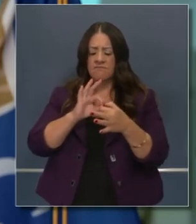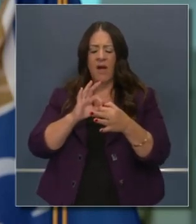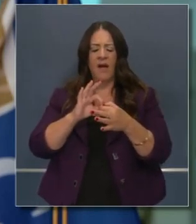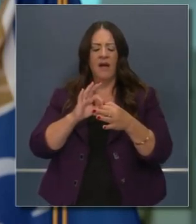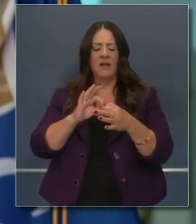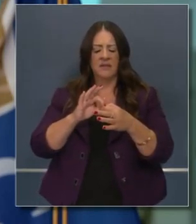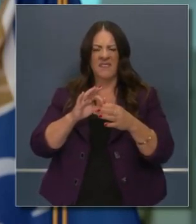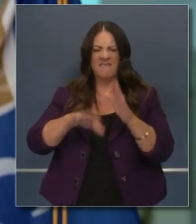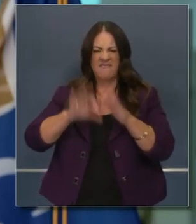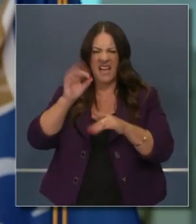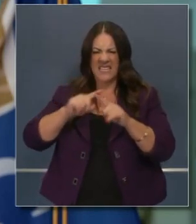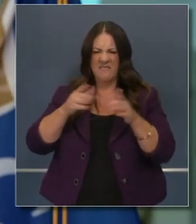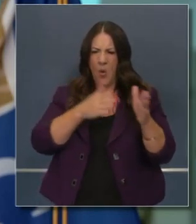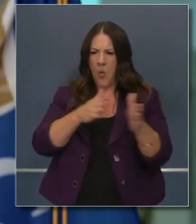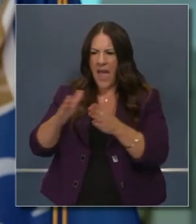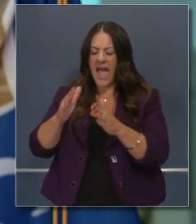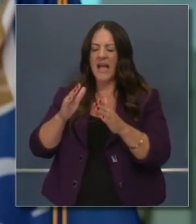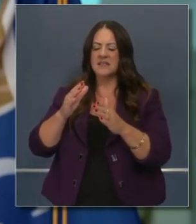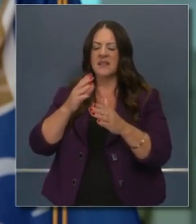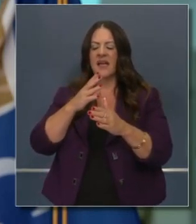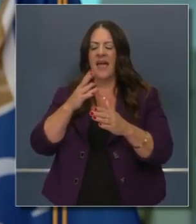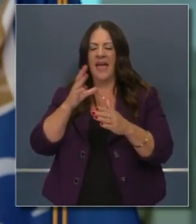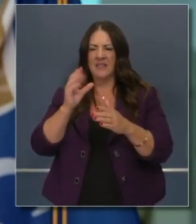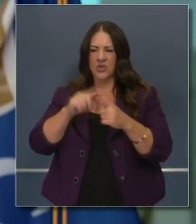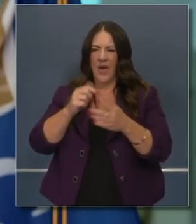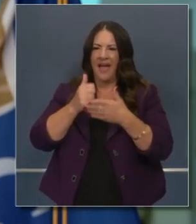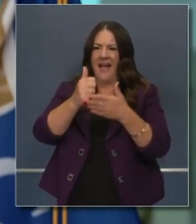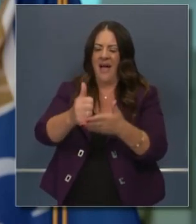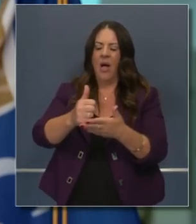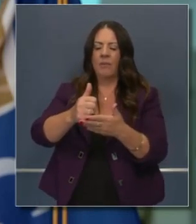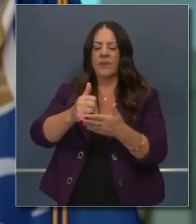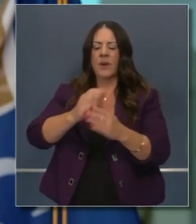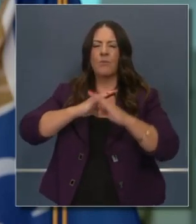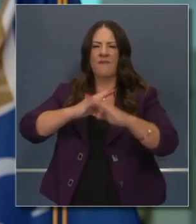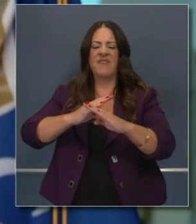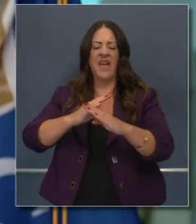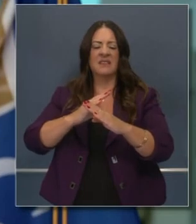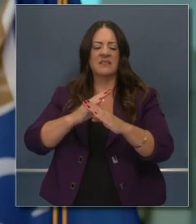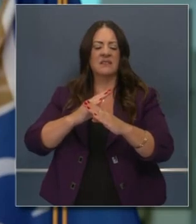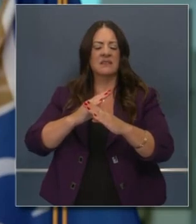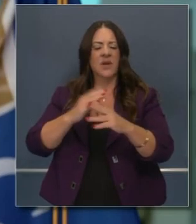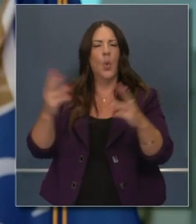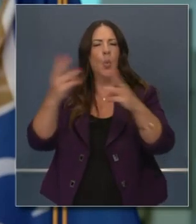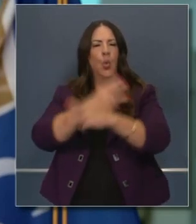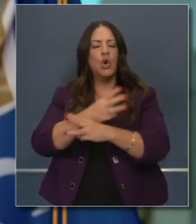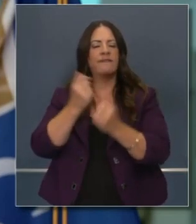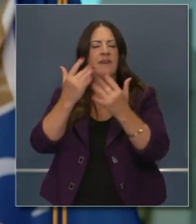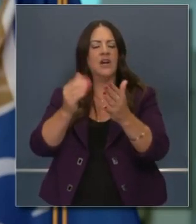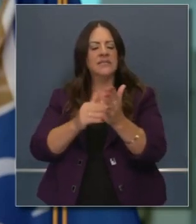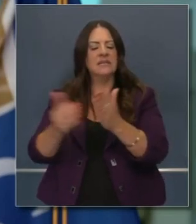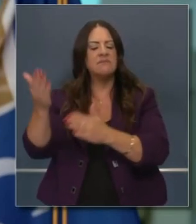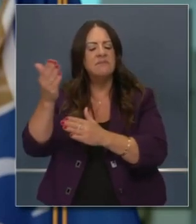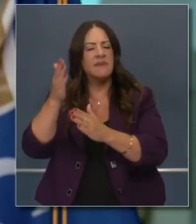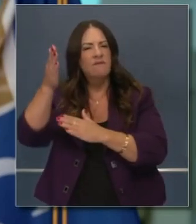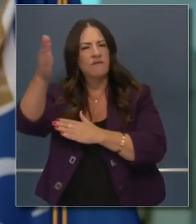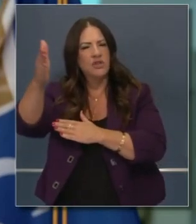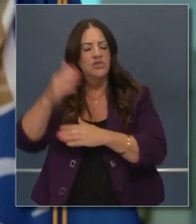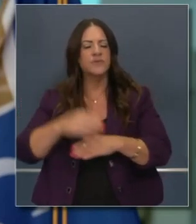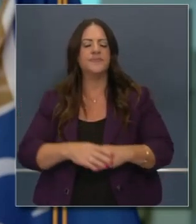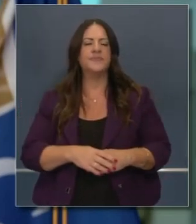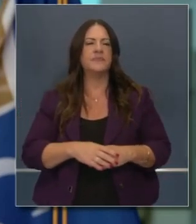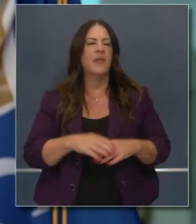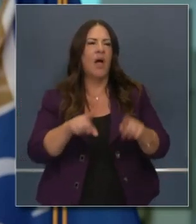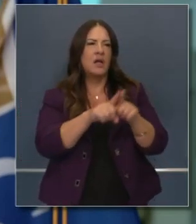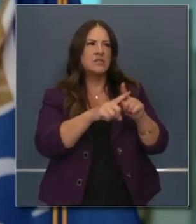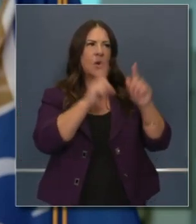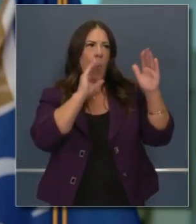una estrategia más coordinada con más recursos del gobierno federal que debe ayudar a avanzar nuestros esfuerzos en